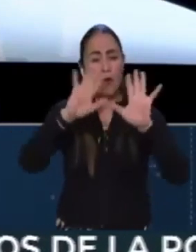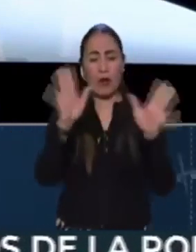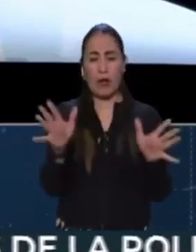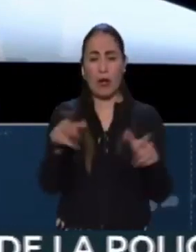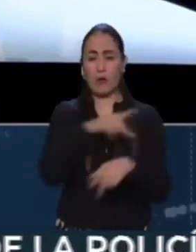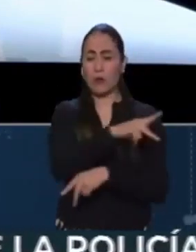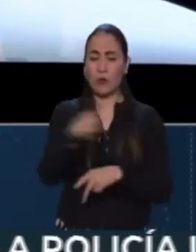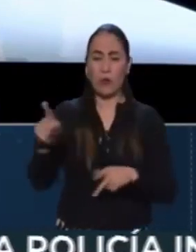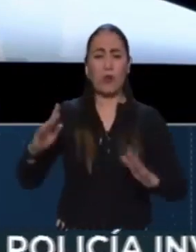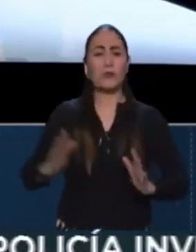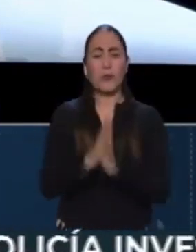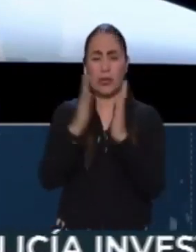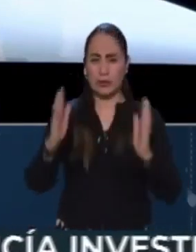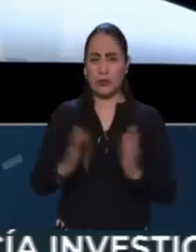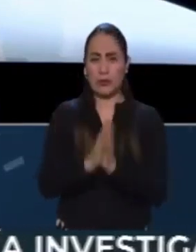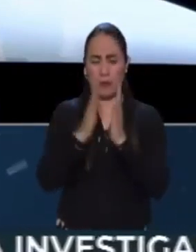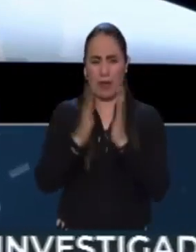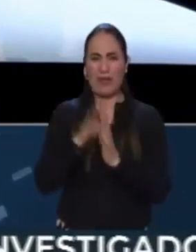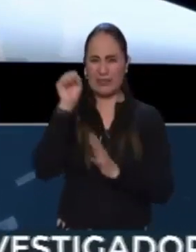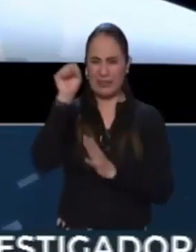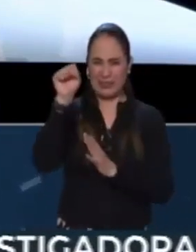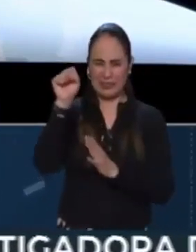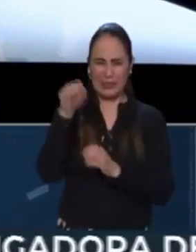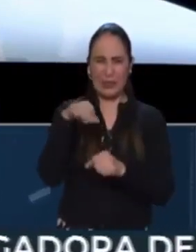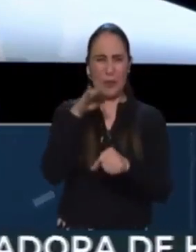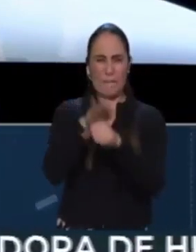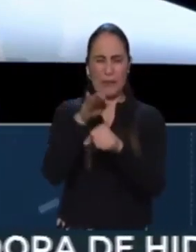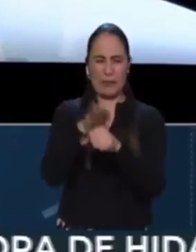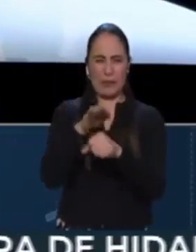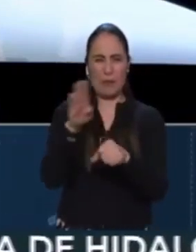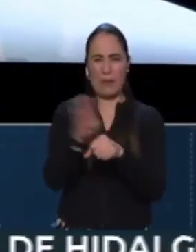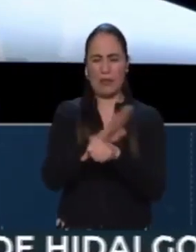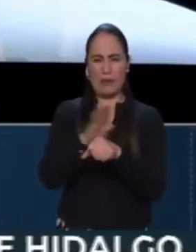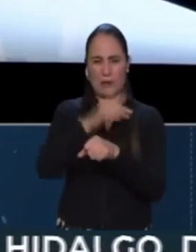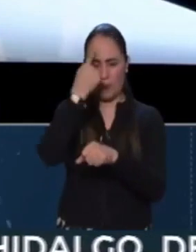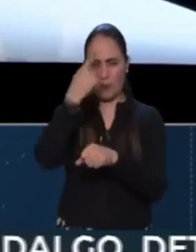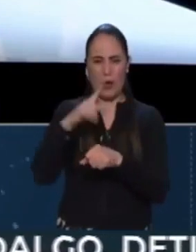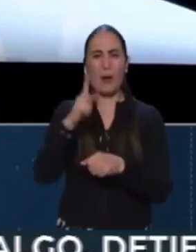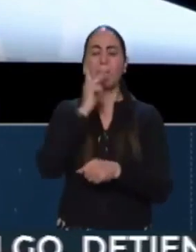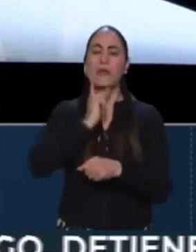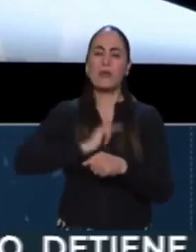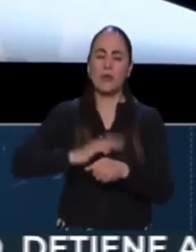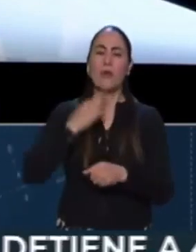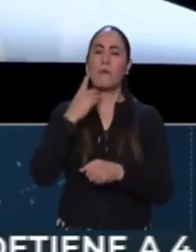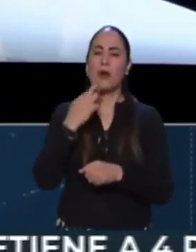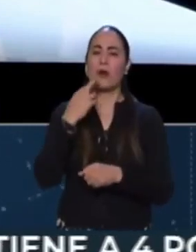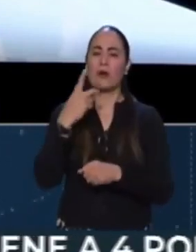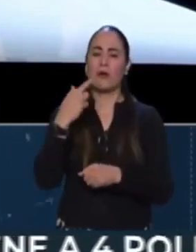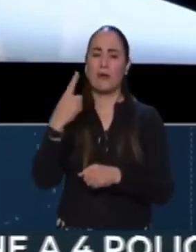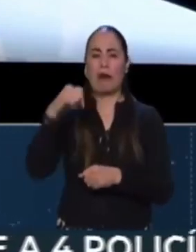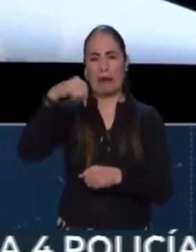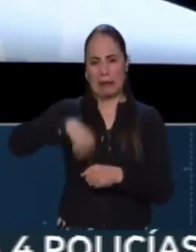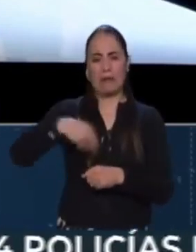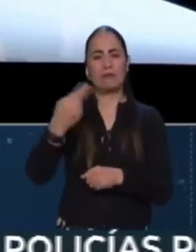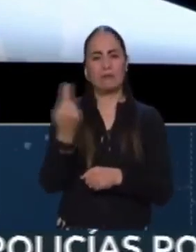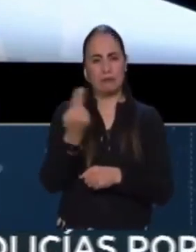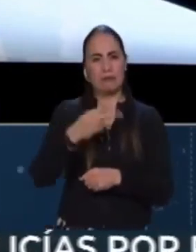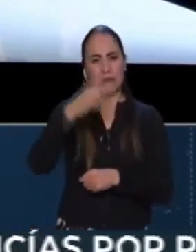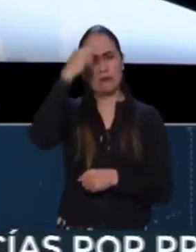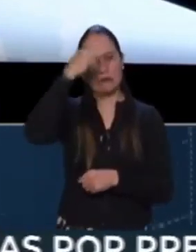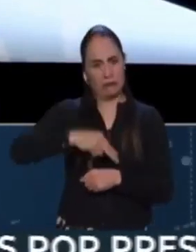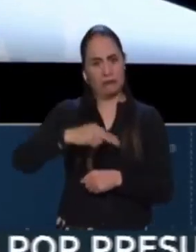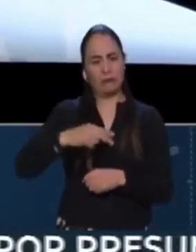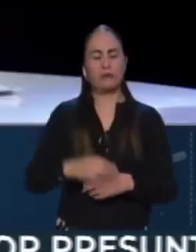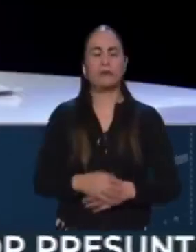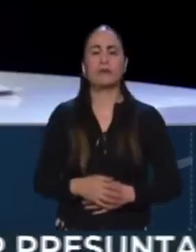democratizar al sindicato en beneficio también de la producción petrolera, ¿no?, que tanto necesitamos en el país. Bueno, eso por